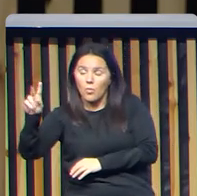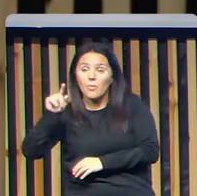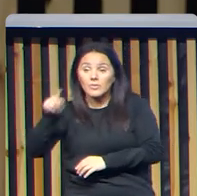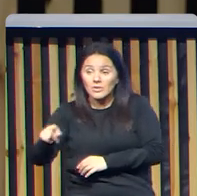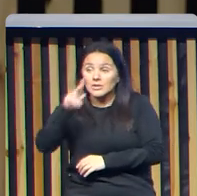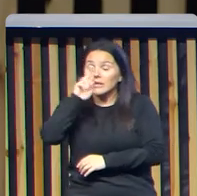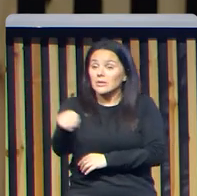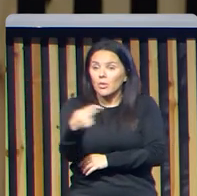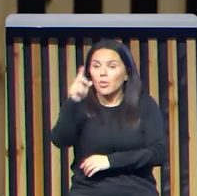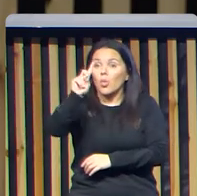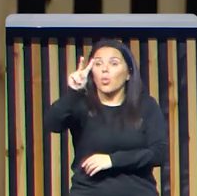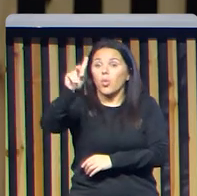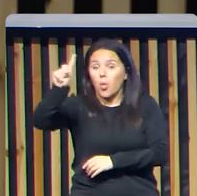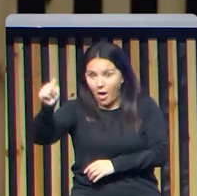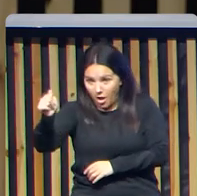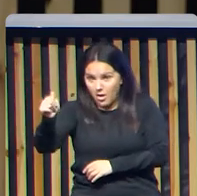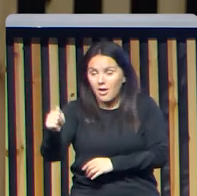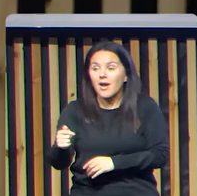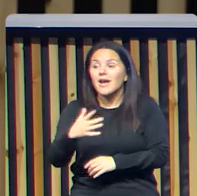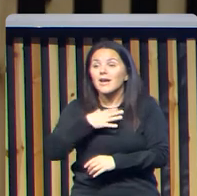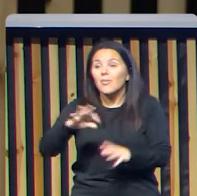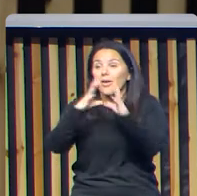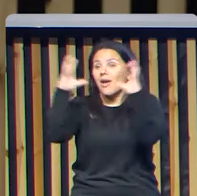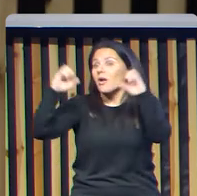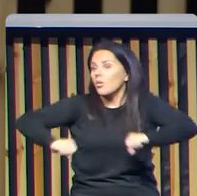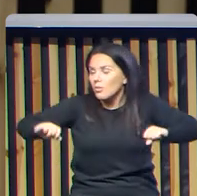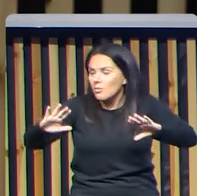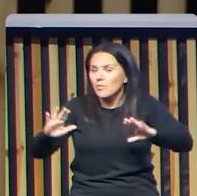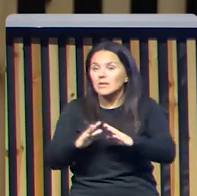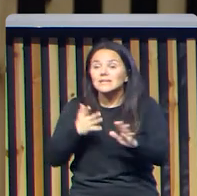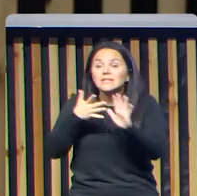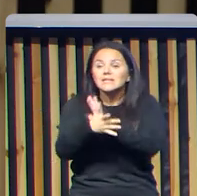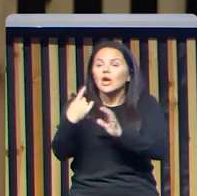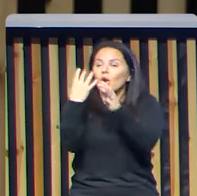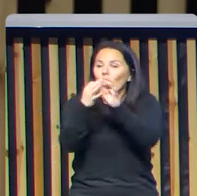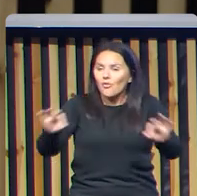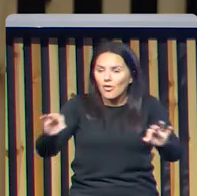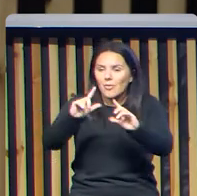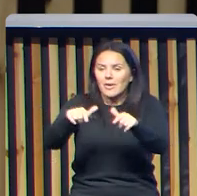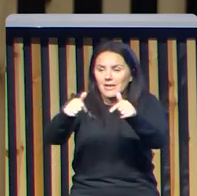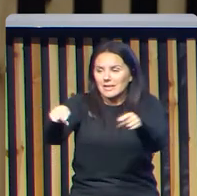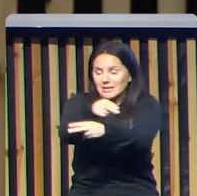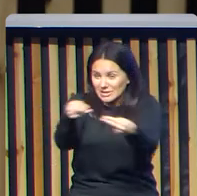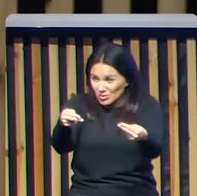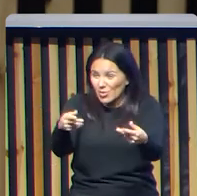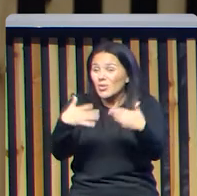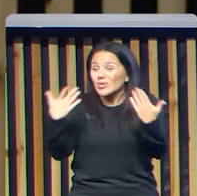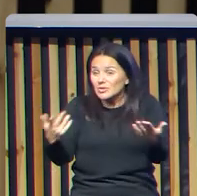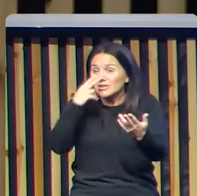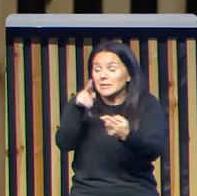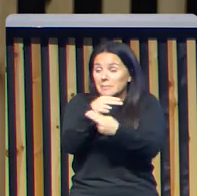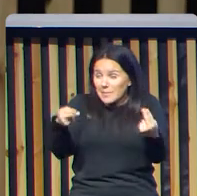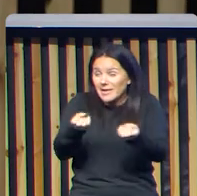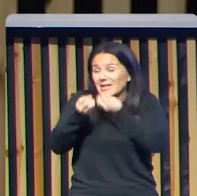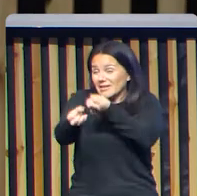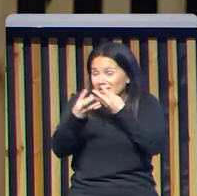invalidación del dua en su caso puede acordarse no supondrá la conformidad con la destrucción solicitada invalidada la declaración